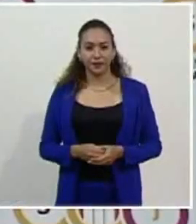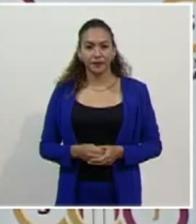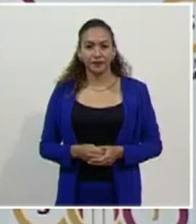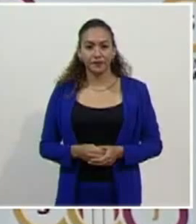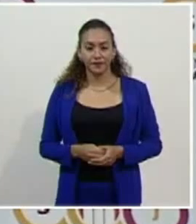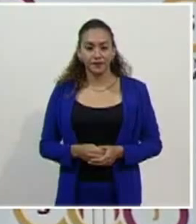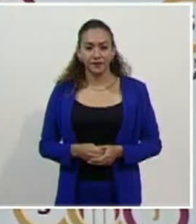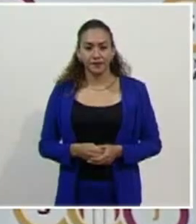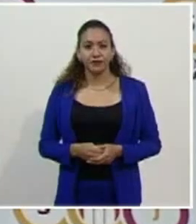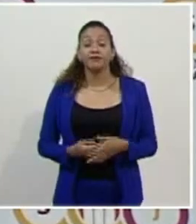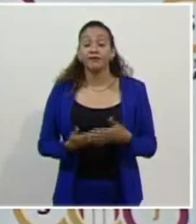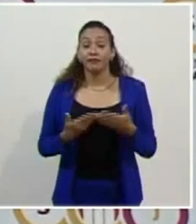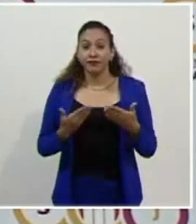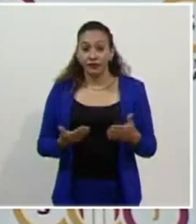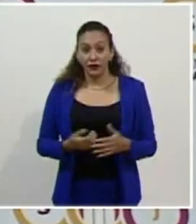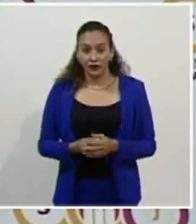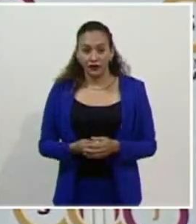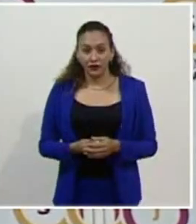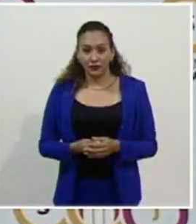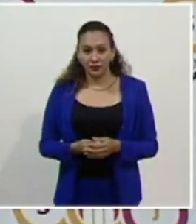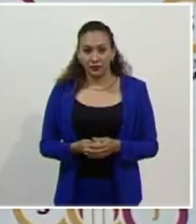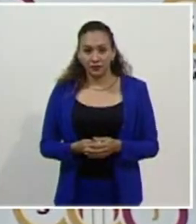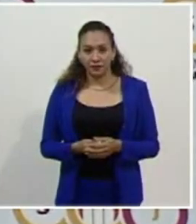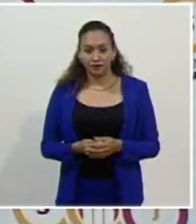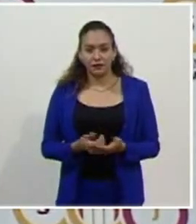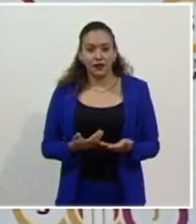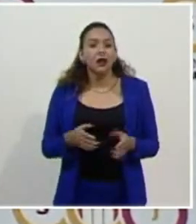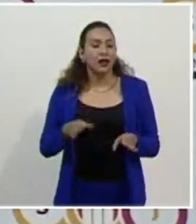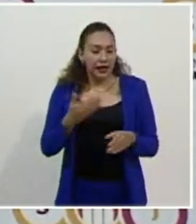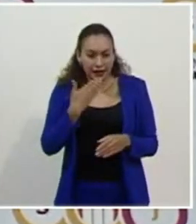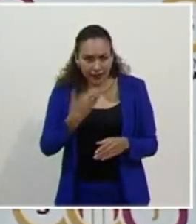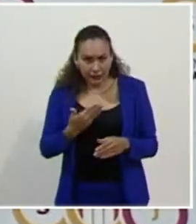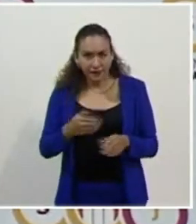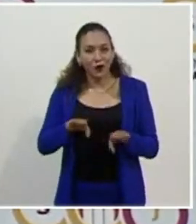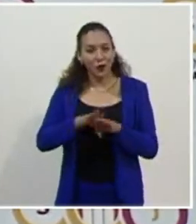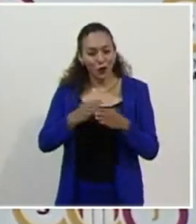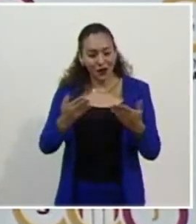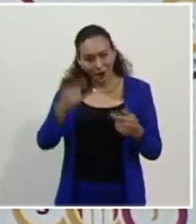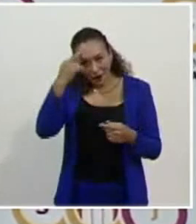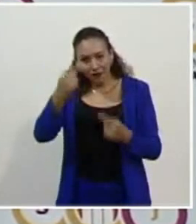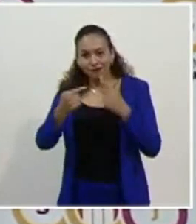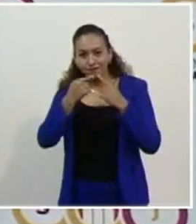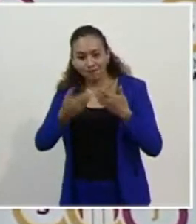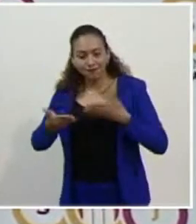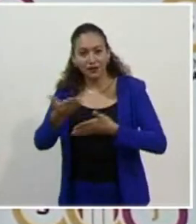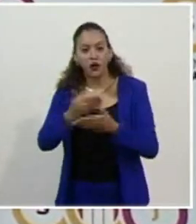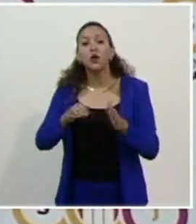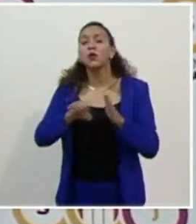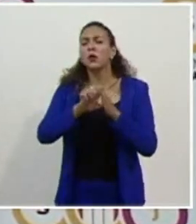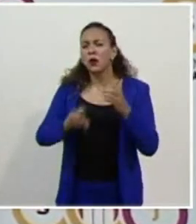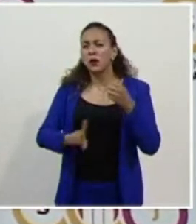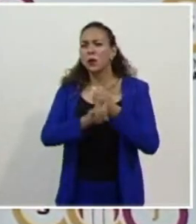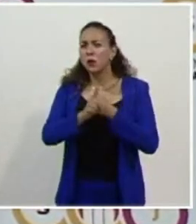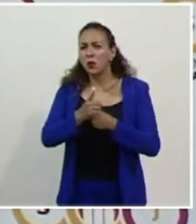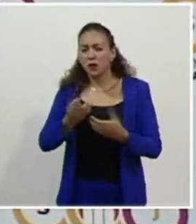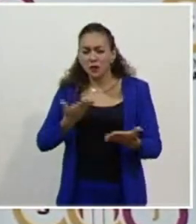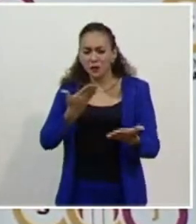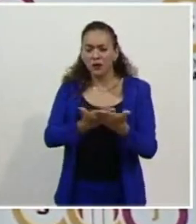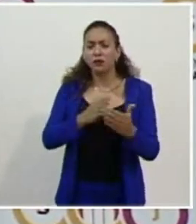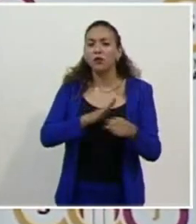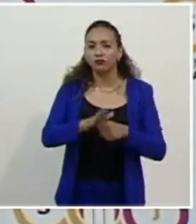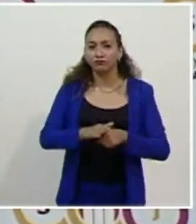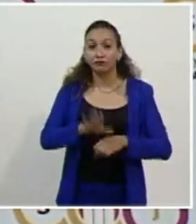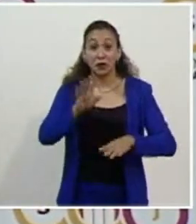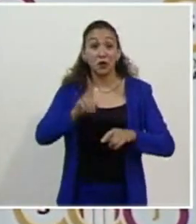La expectativa de tener una puerta más abierta al diálogo para poner la violencia vicaria sobre la mesa y con ello